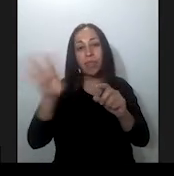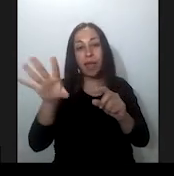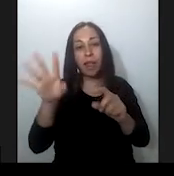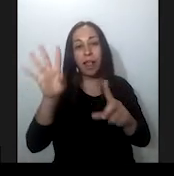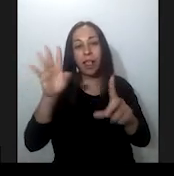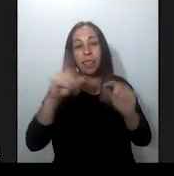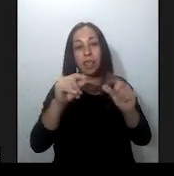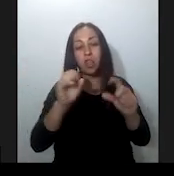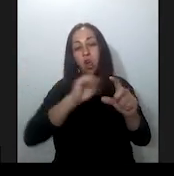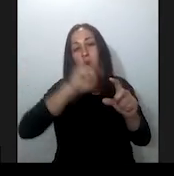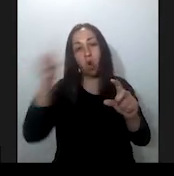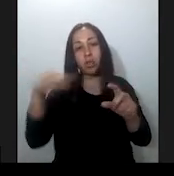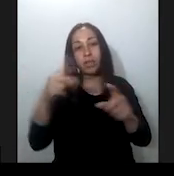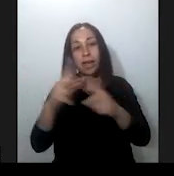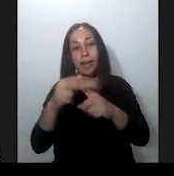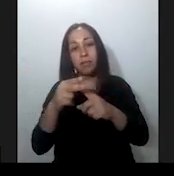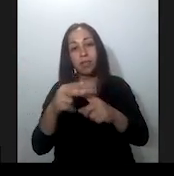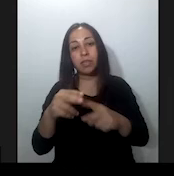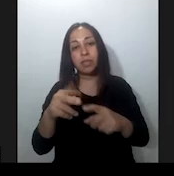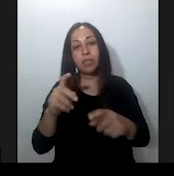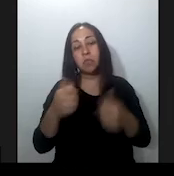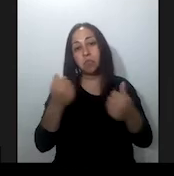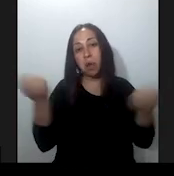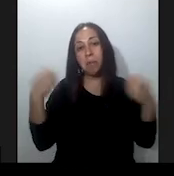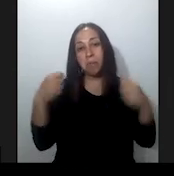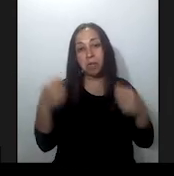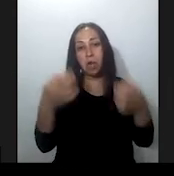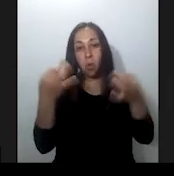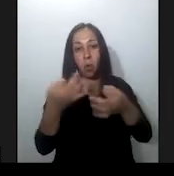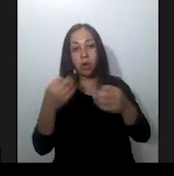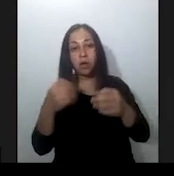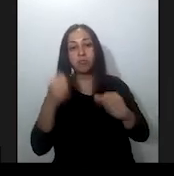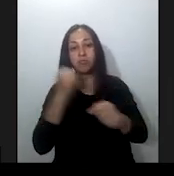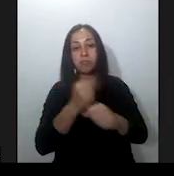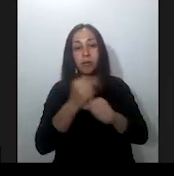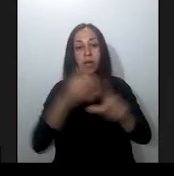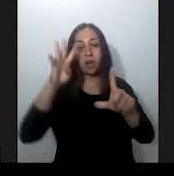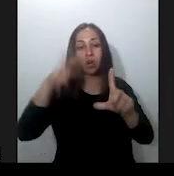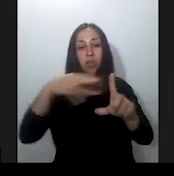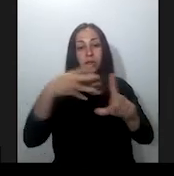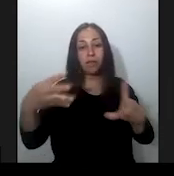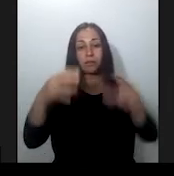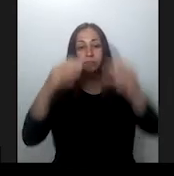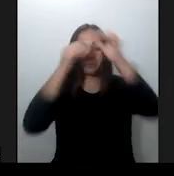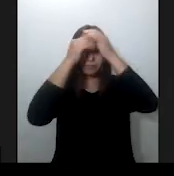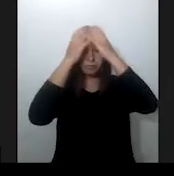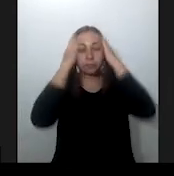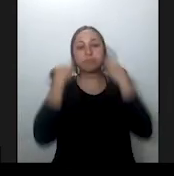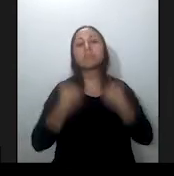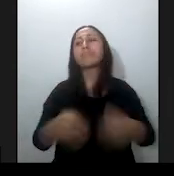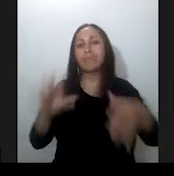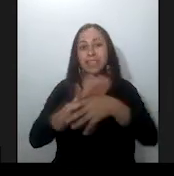Excel o importar esa data, que es el Excel a otra herramienta, suele ser una buena práctica trabajar con